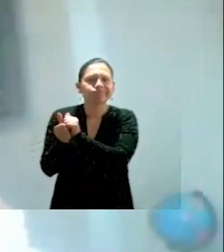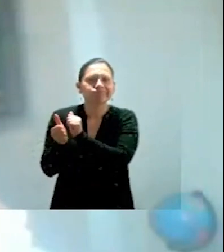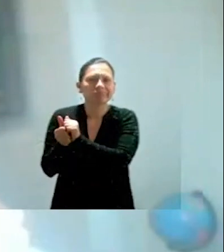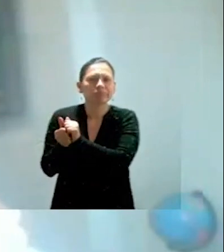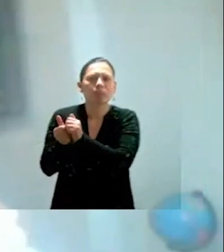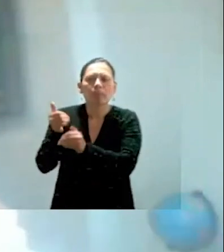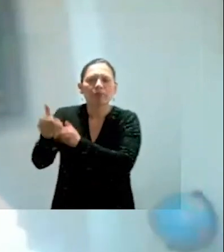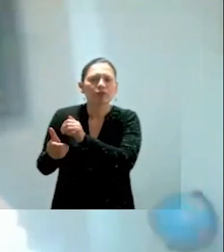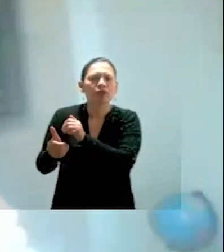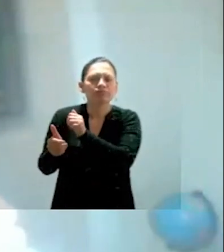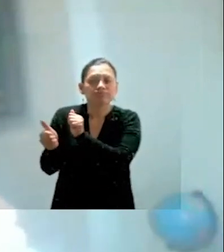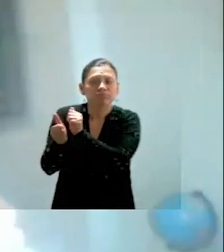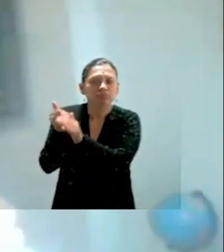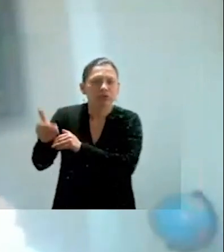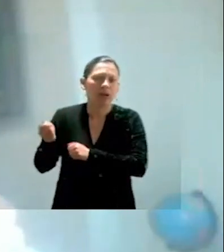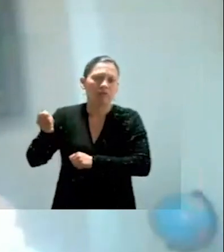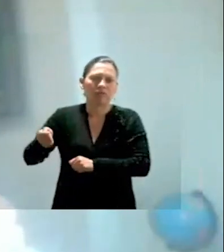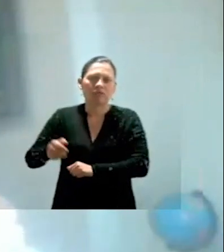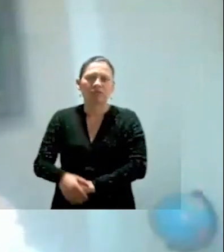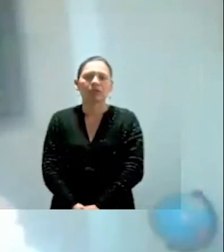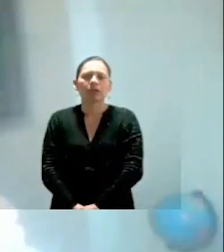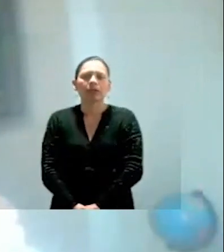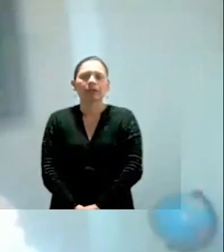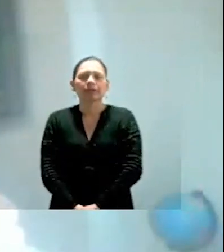que le restan un poco de informalidad y la vuelven